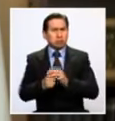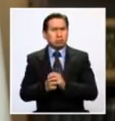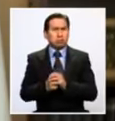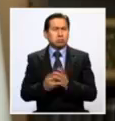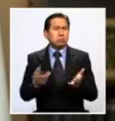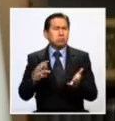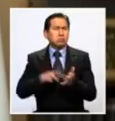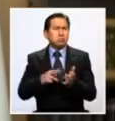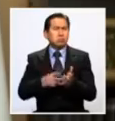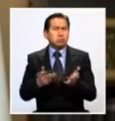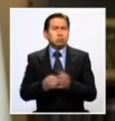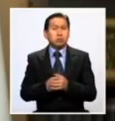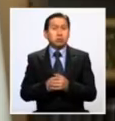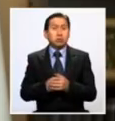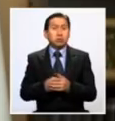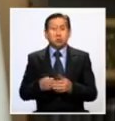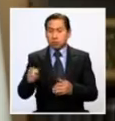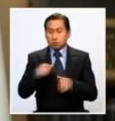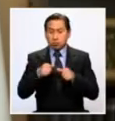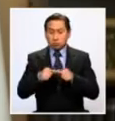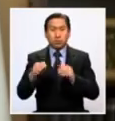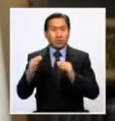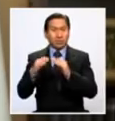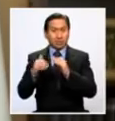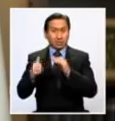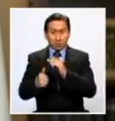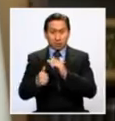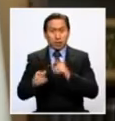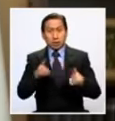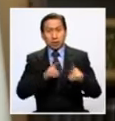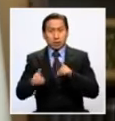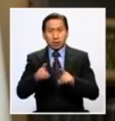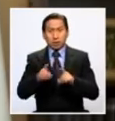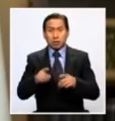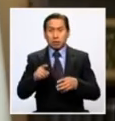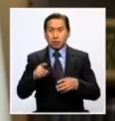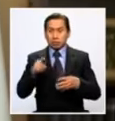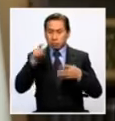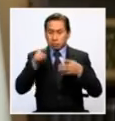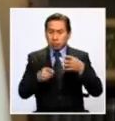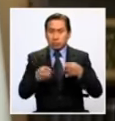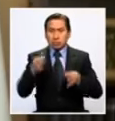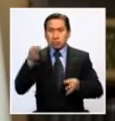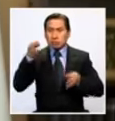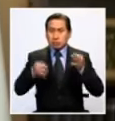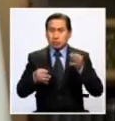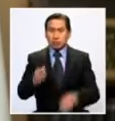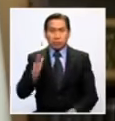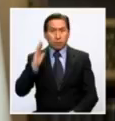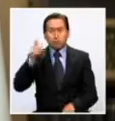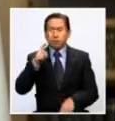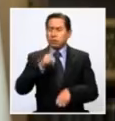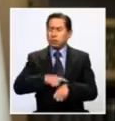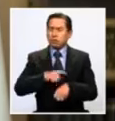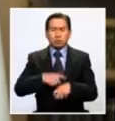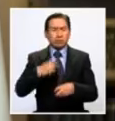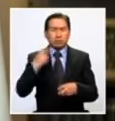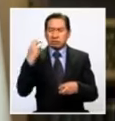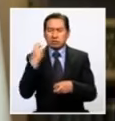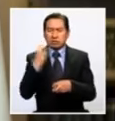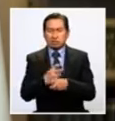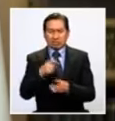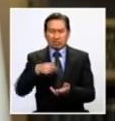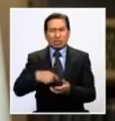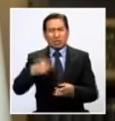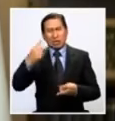decir, seguiremos con la cuarentena dinámica y condicionada, porque vienen tiempos muy duros con el virus.